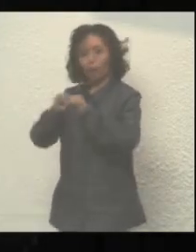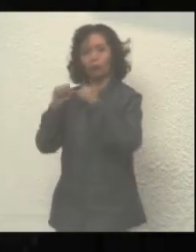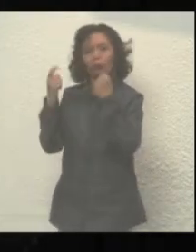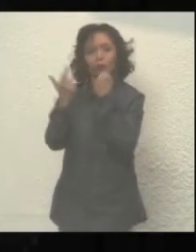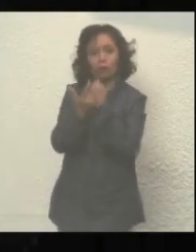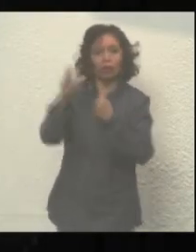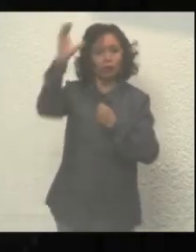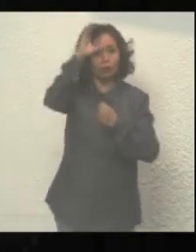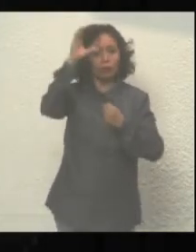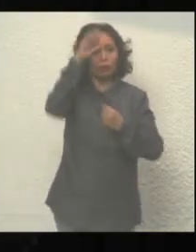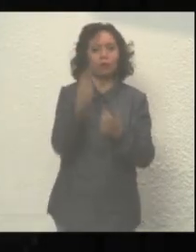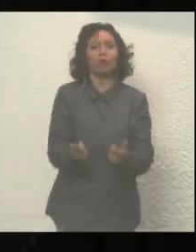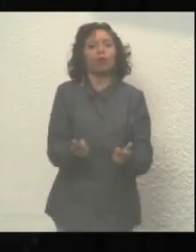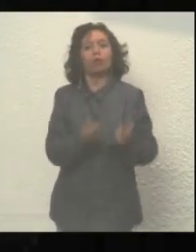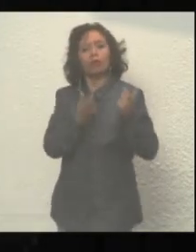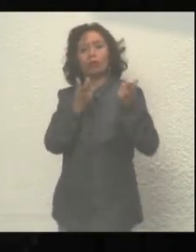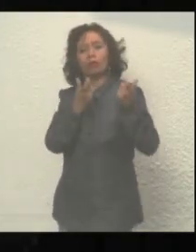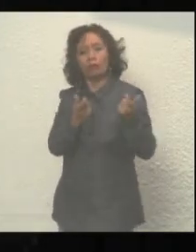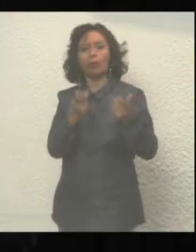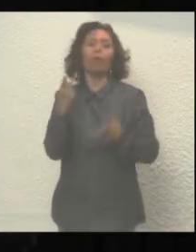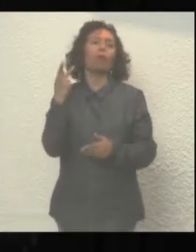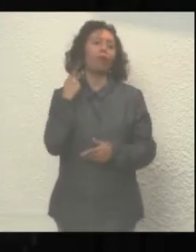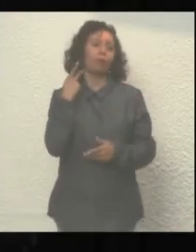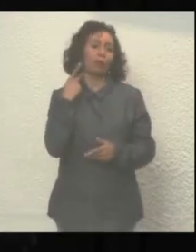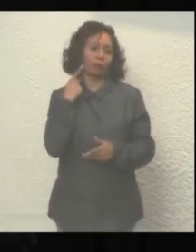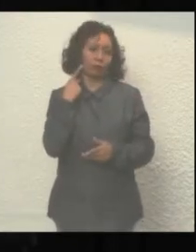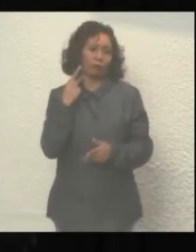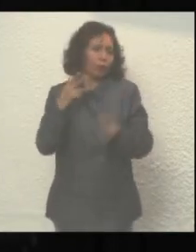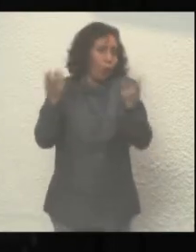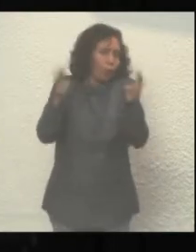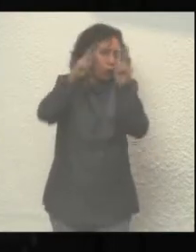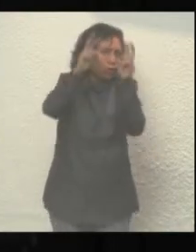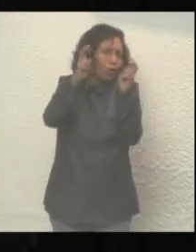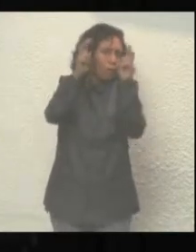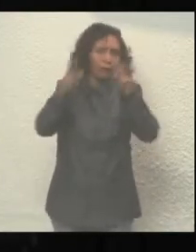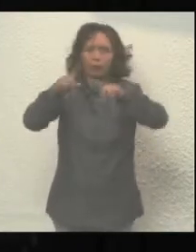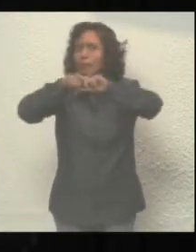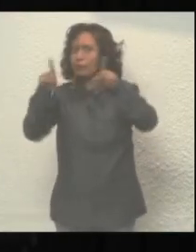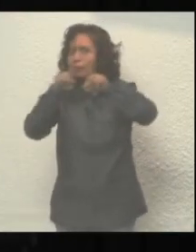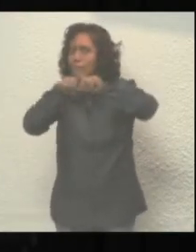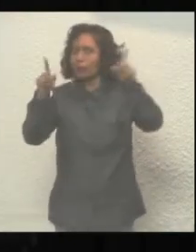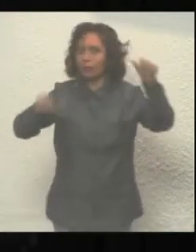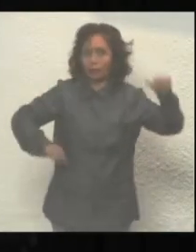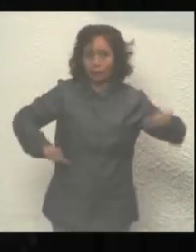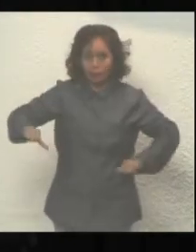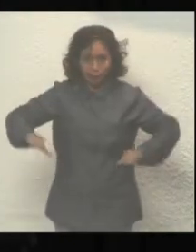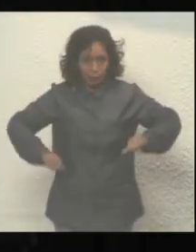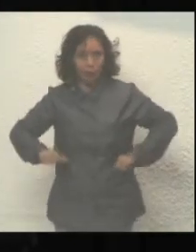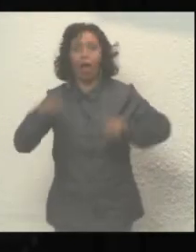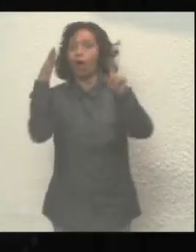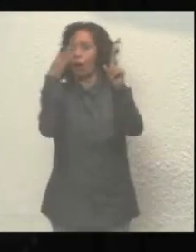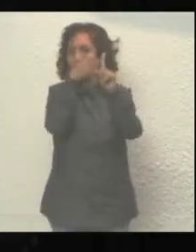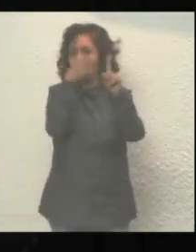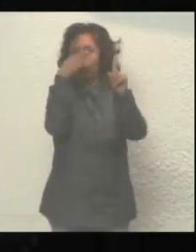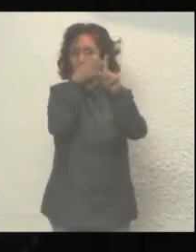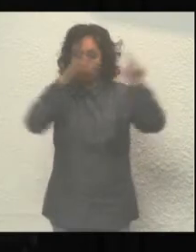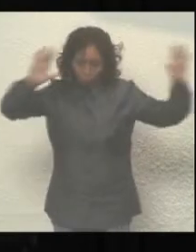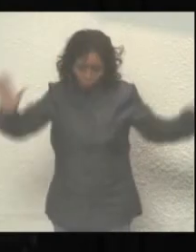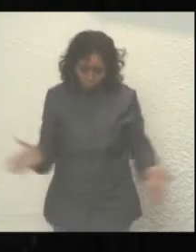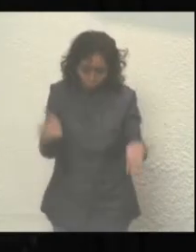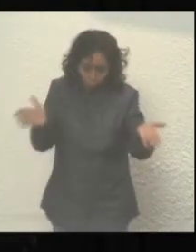científico, económico y político, o en cualquier otra actividad cuya finalidad sea la preservación